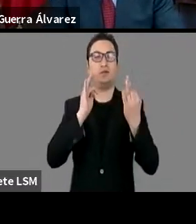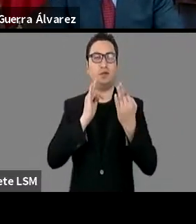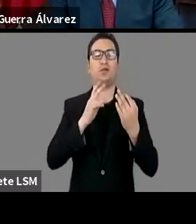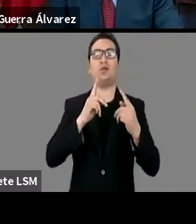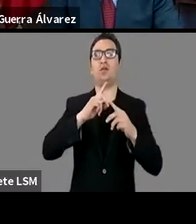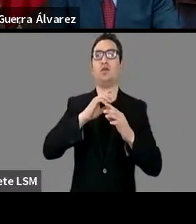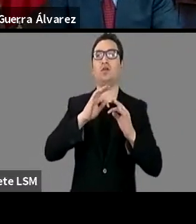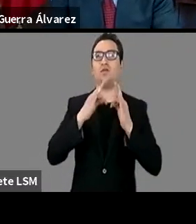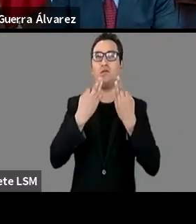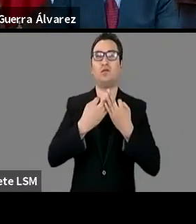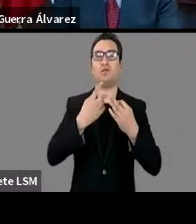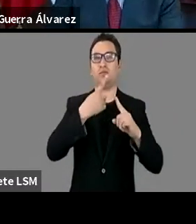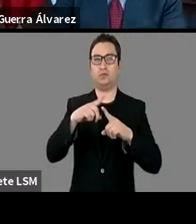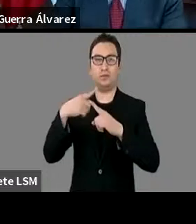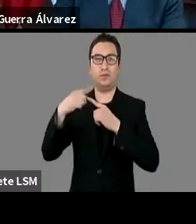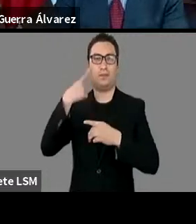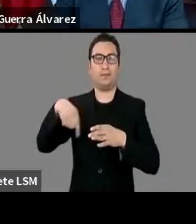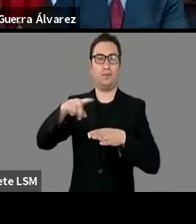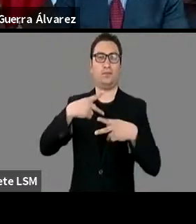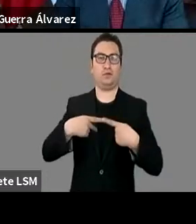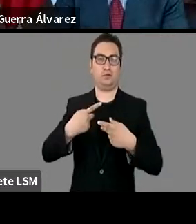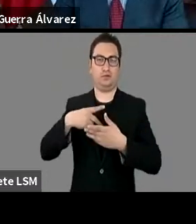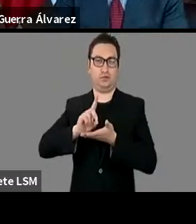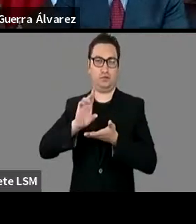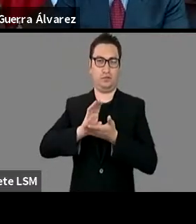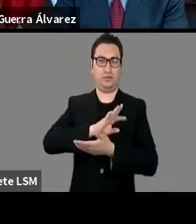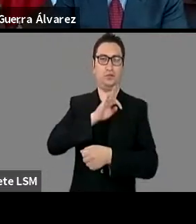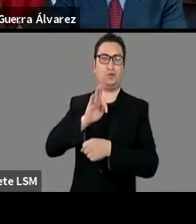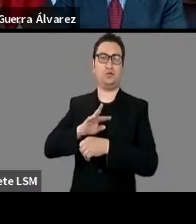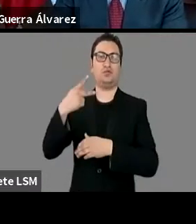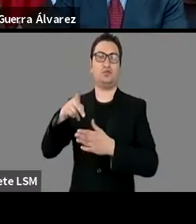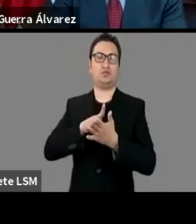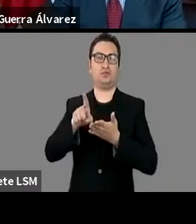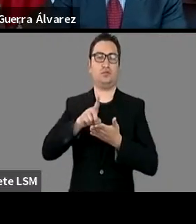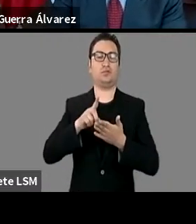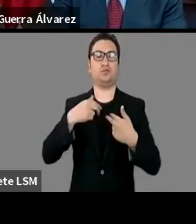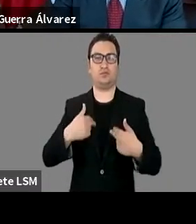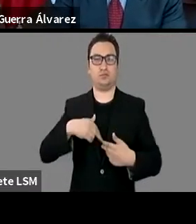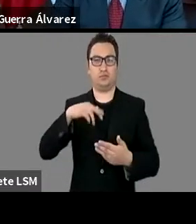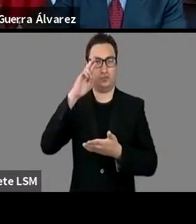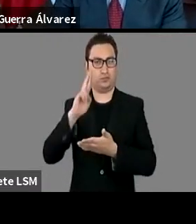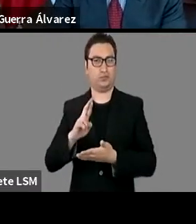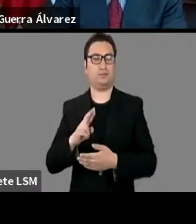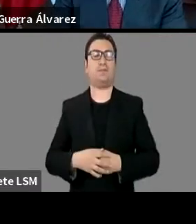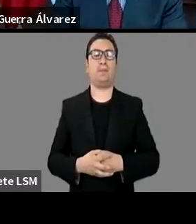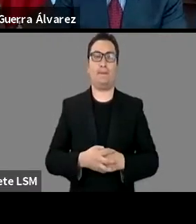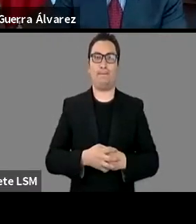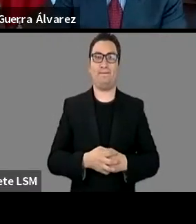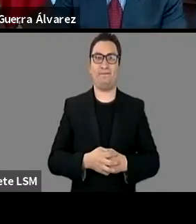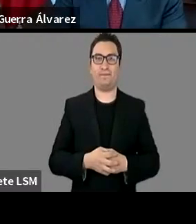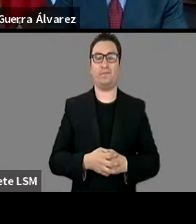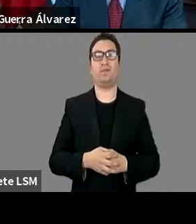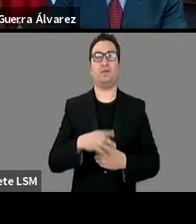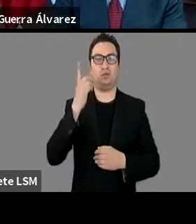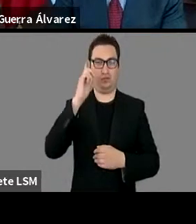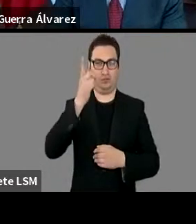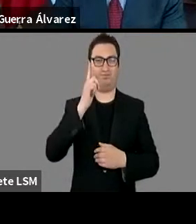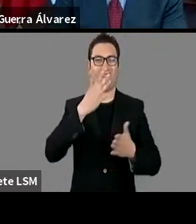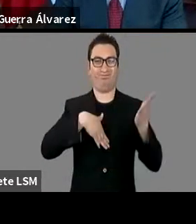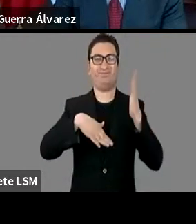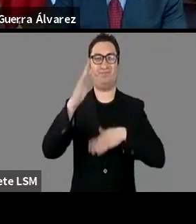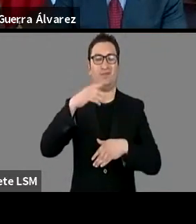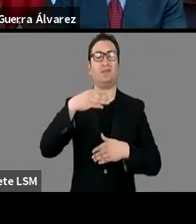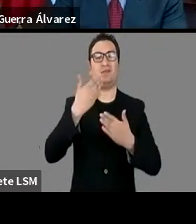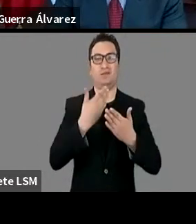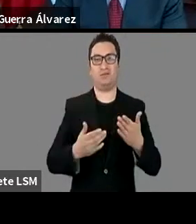humanos de las personas con discapacidad. Que sea de mucho provecho y éxito los trabajos que en este evento se